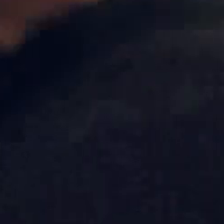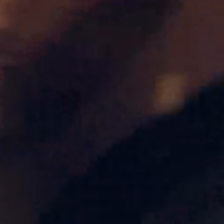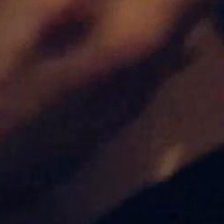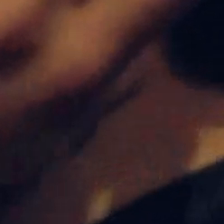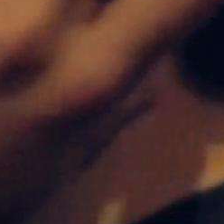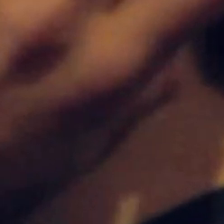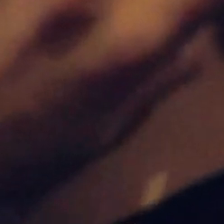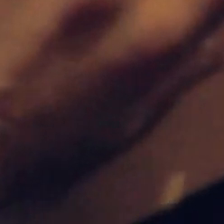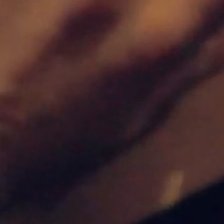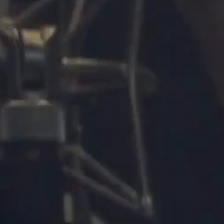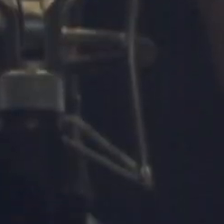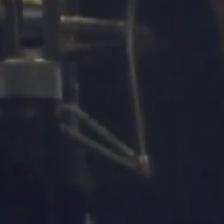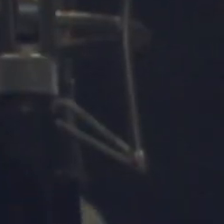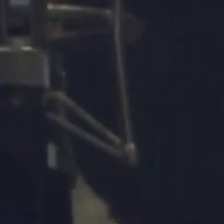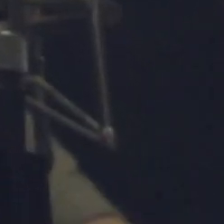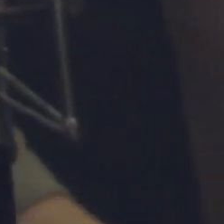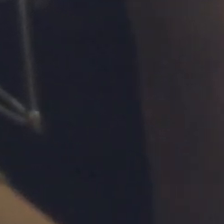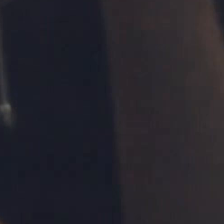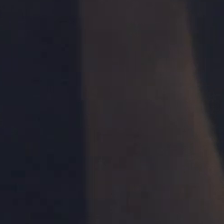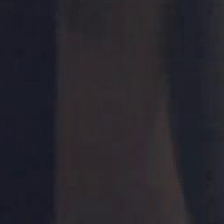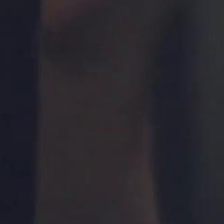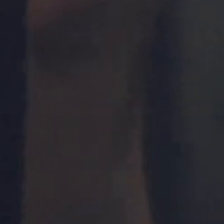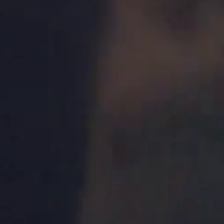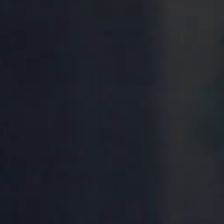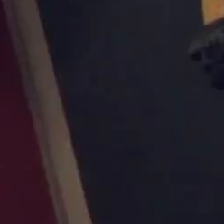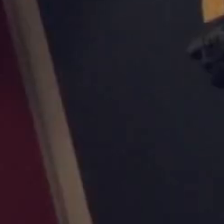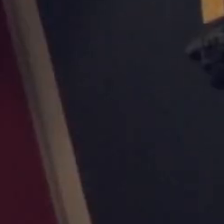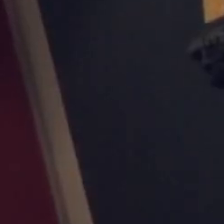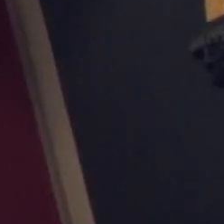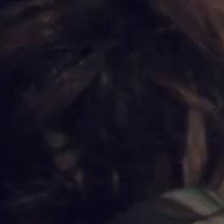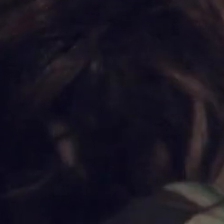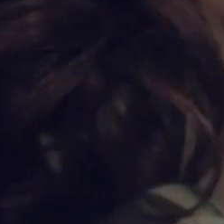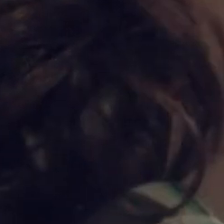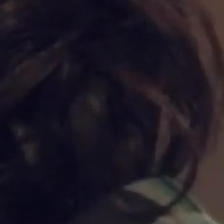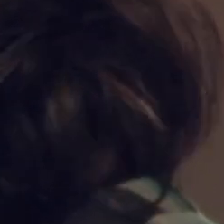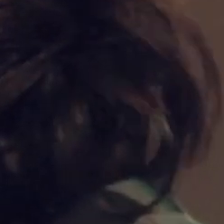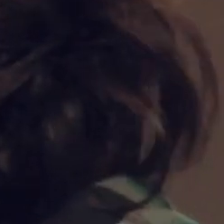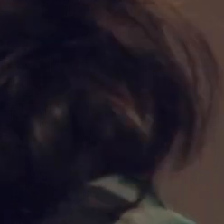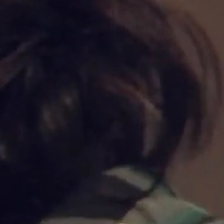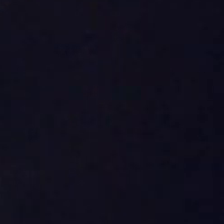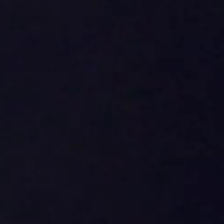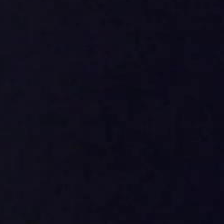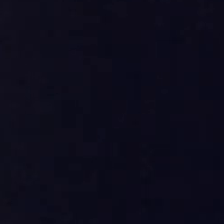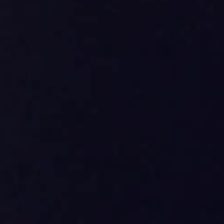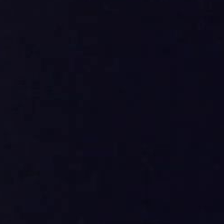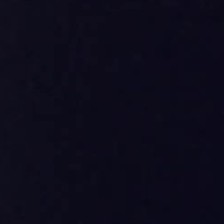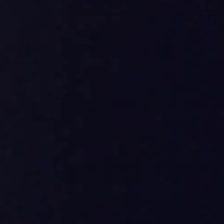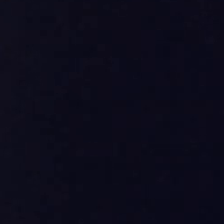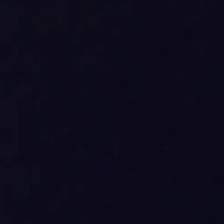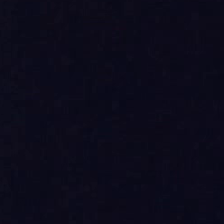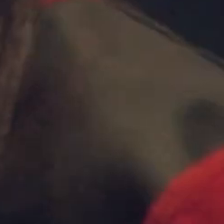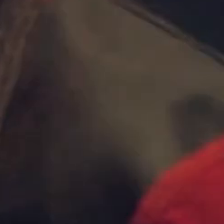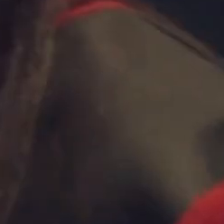Estamos tan cerca y tan lejos. Nada parece real. Como mirarse un espejo. Como encontrar